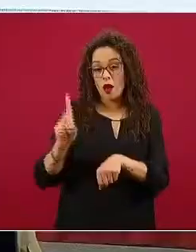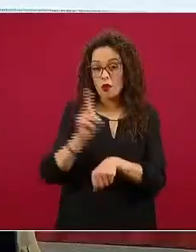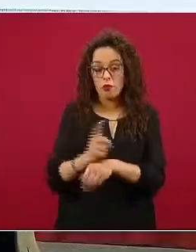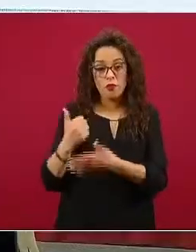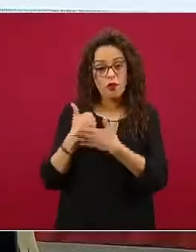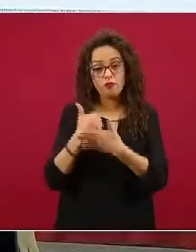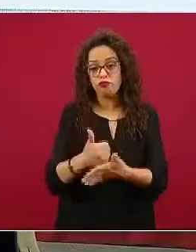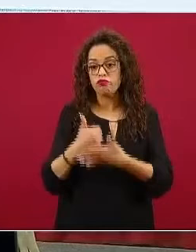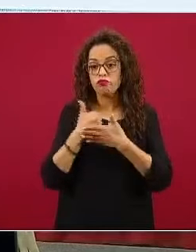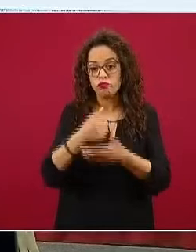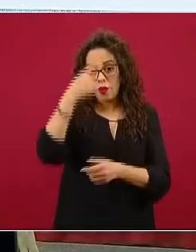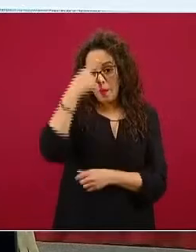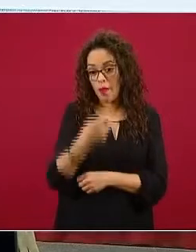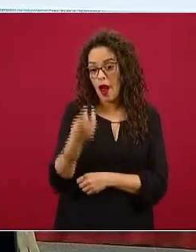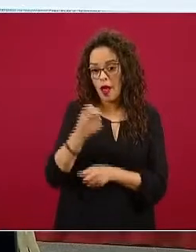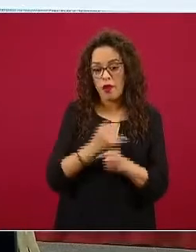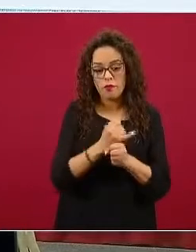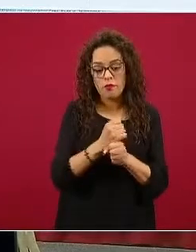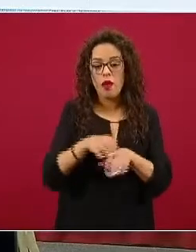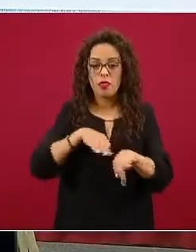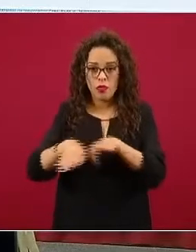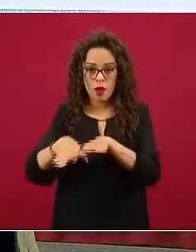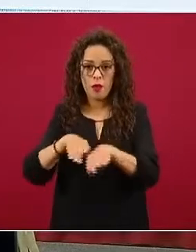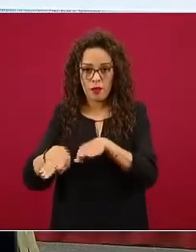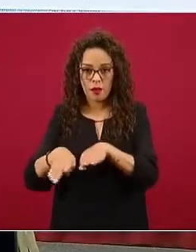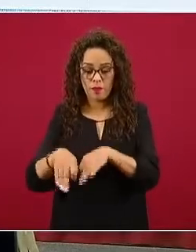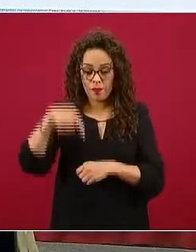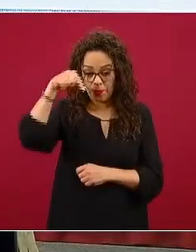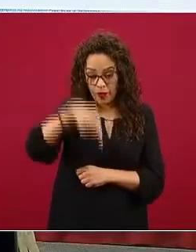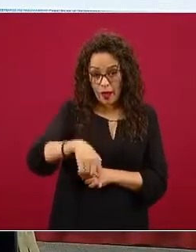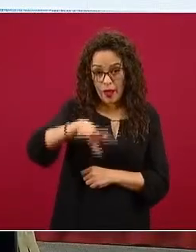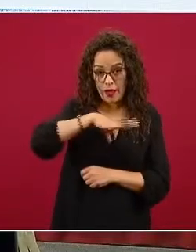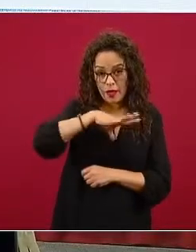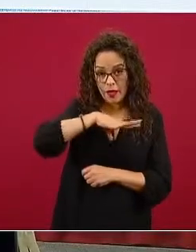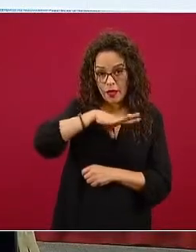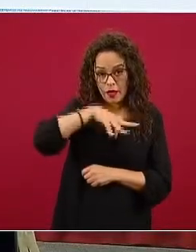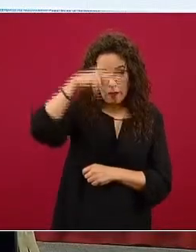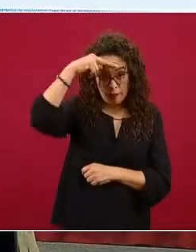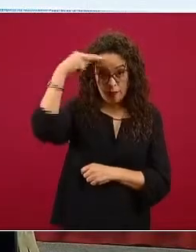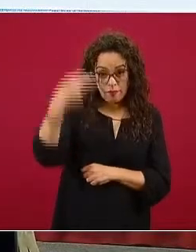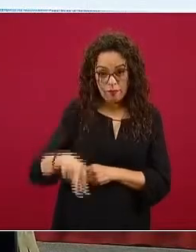trabajo. En nuestro país se tienen registradas cerca de